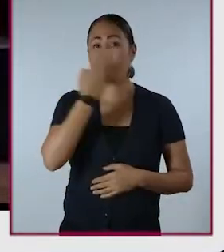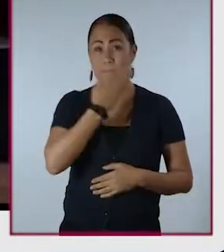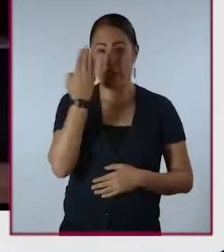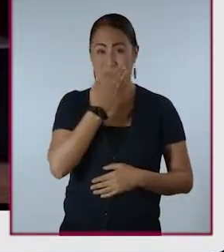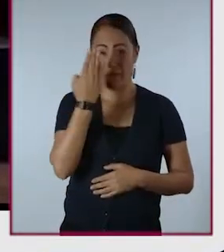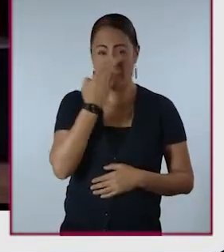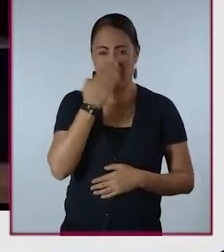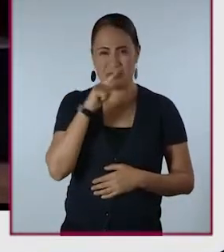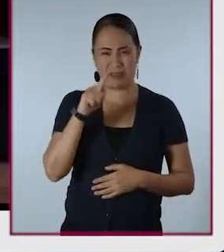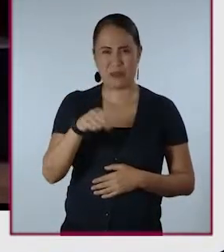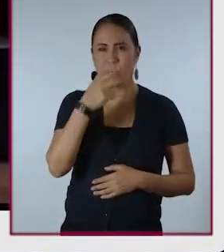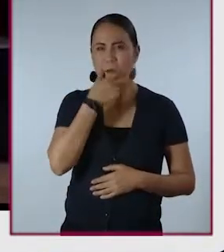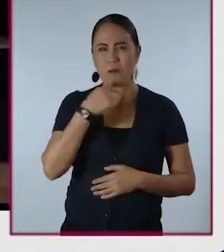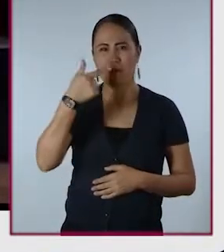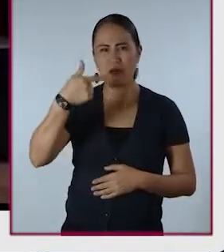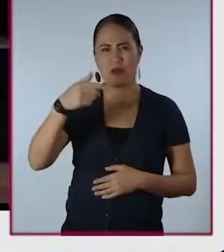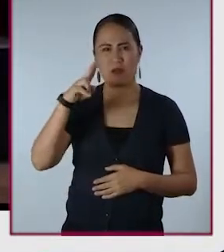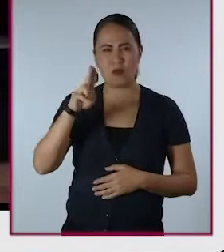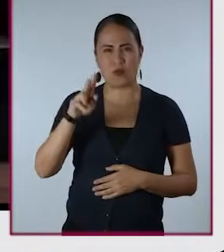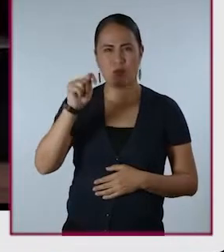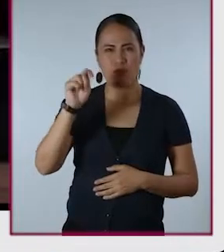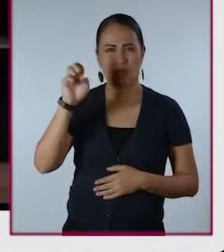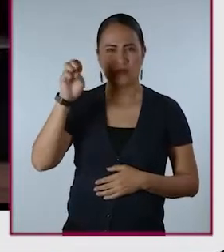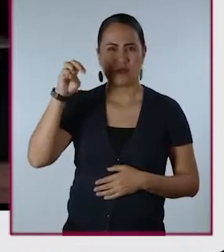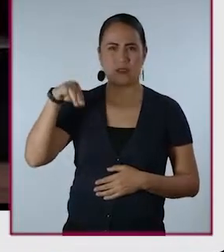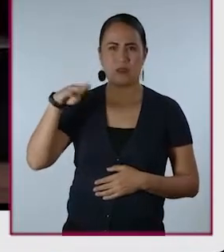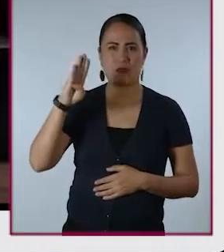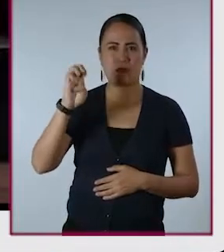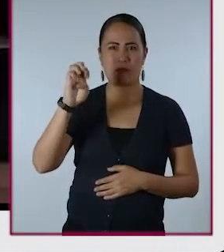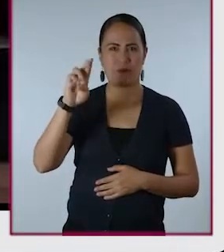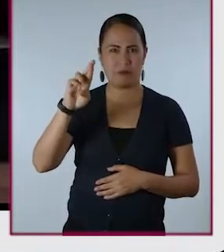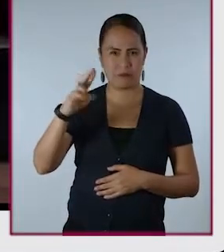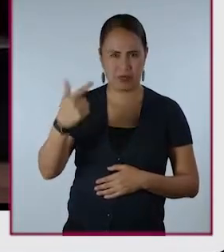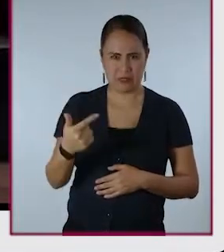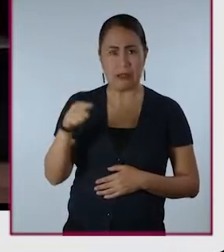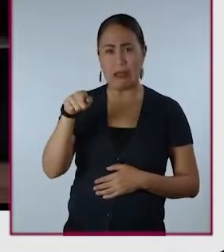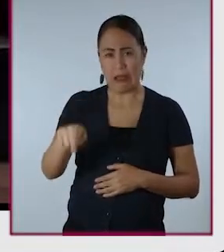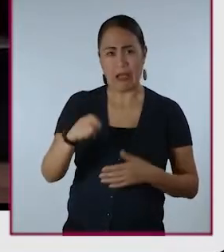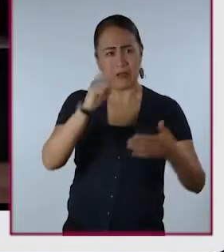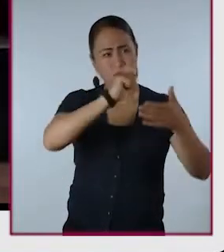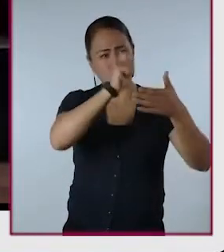Gutenberg está ilustrada con grabados de relieve en madera.